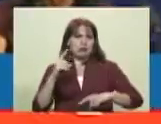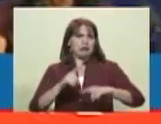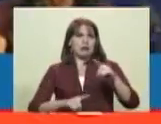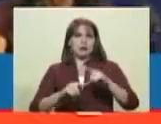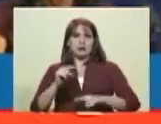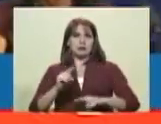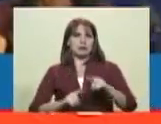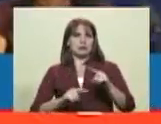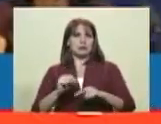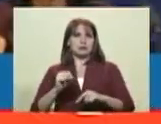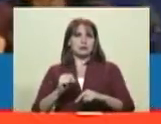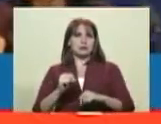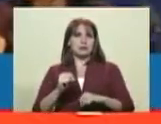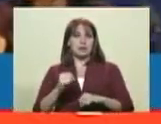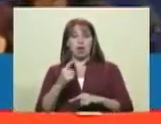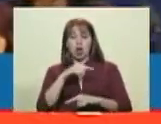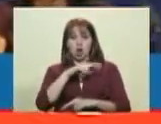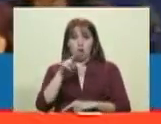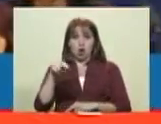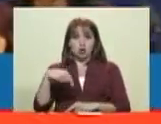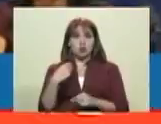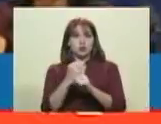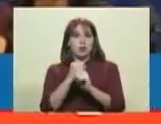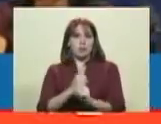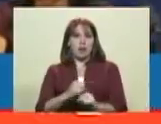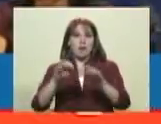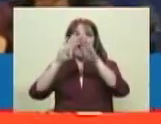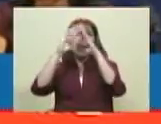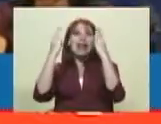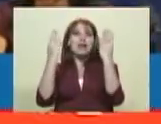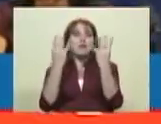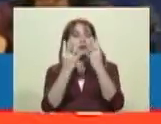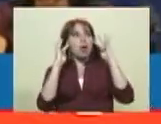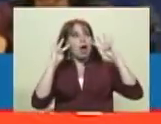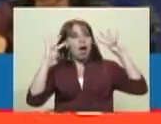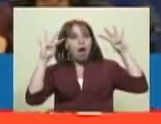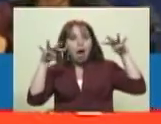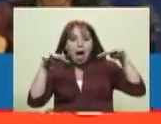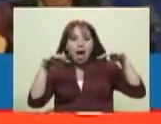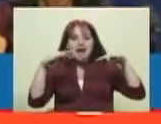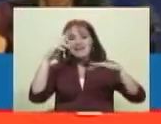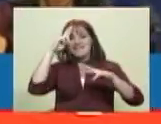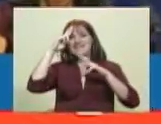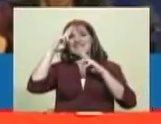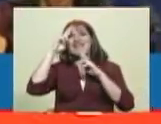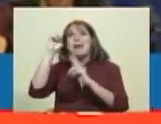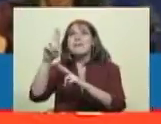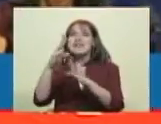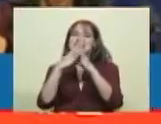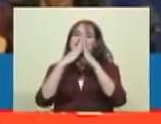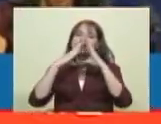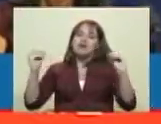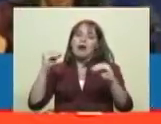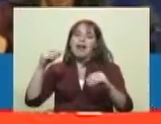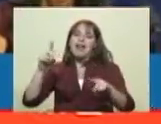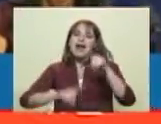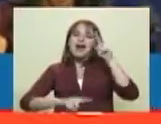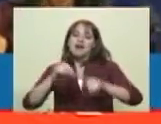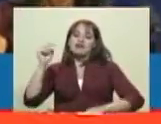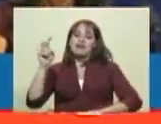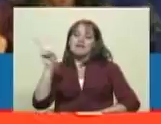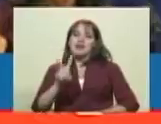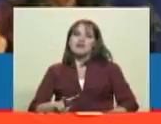evento, nosotros esperamos que el mundo entero aprenda a respetar la dignidad, la entereza, la